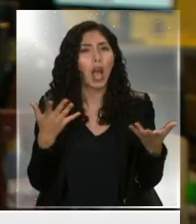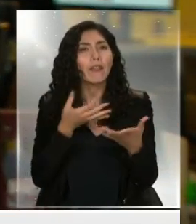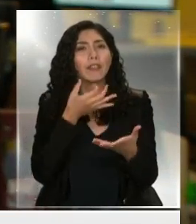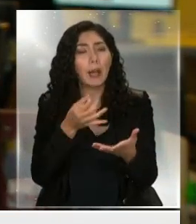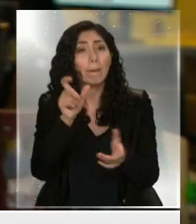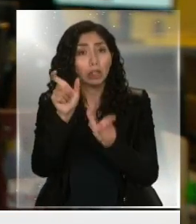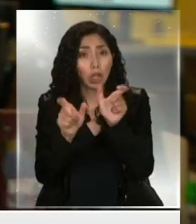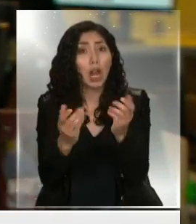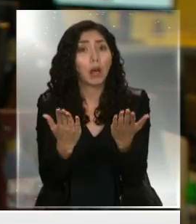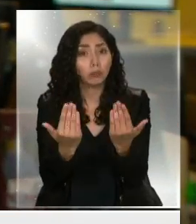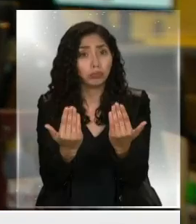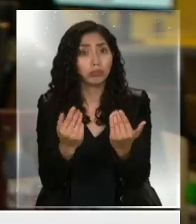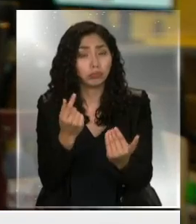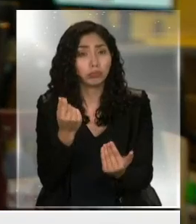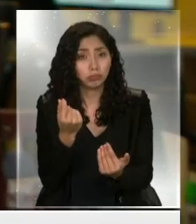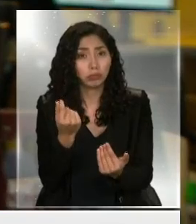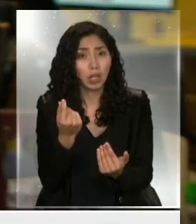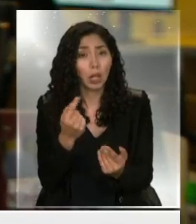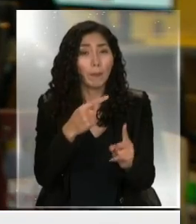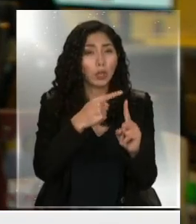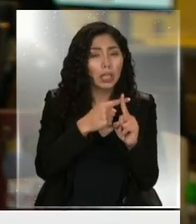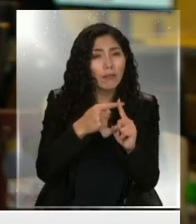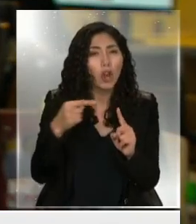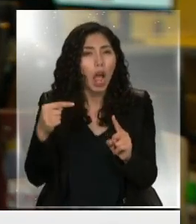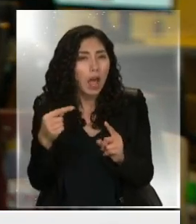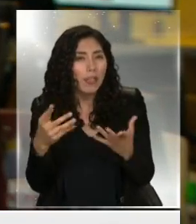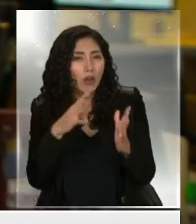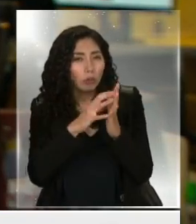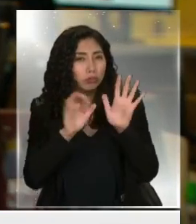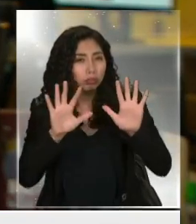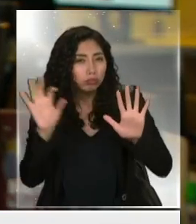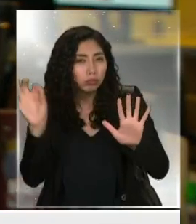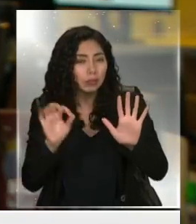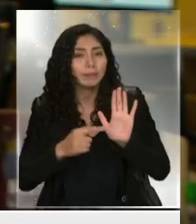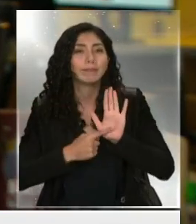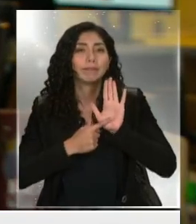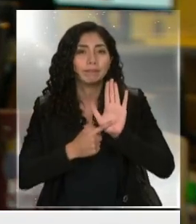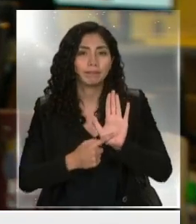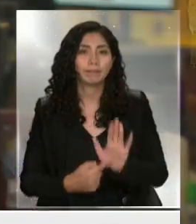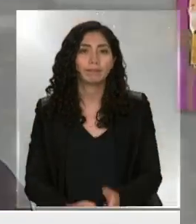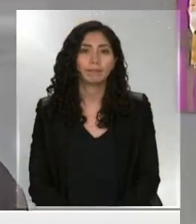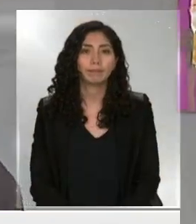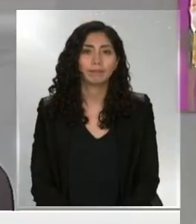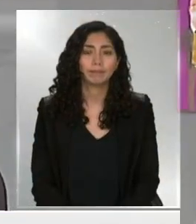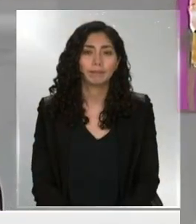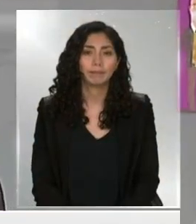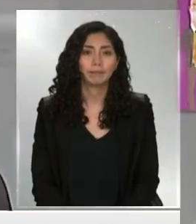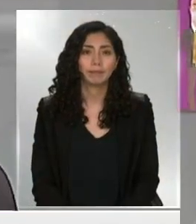dinero. Los pros y los contras de este retiro del 10% en la nota de Rafaela Bremer.